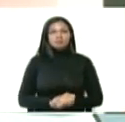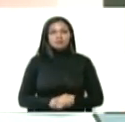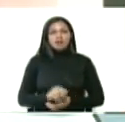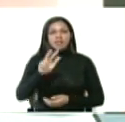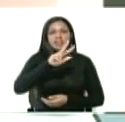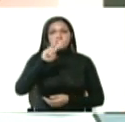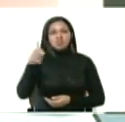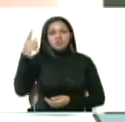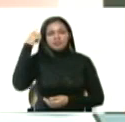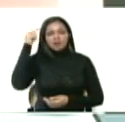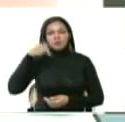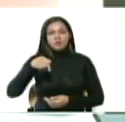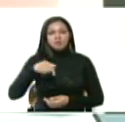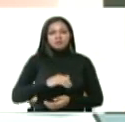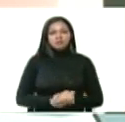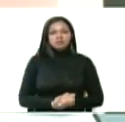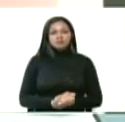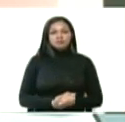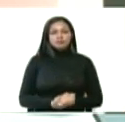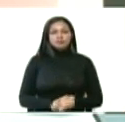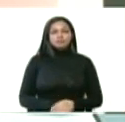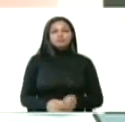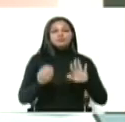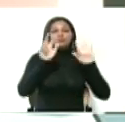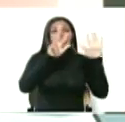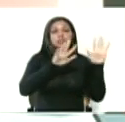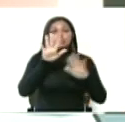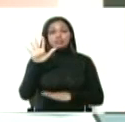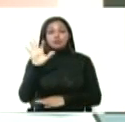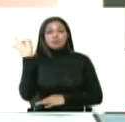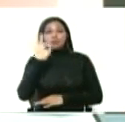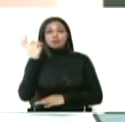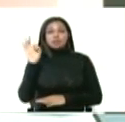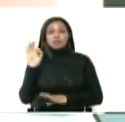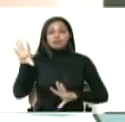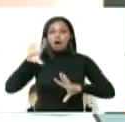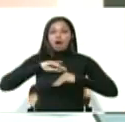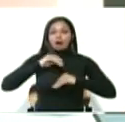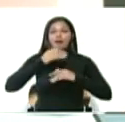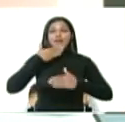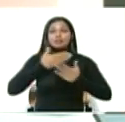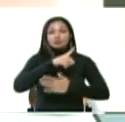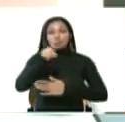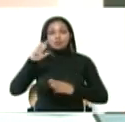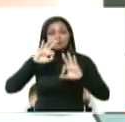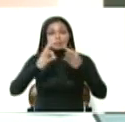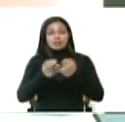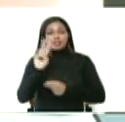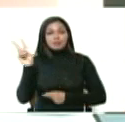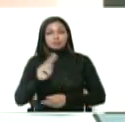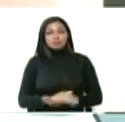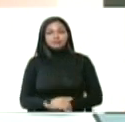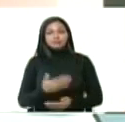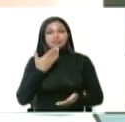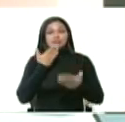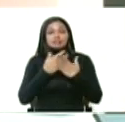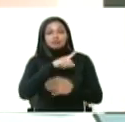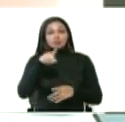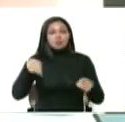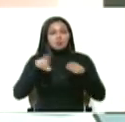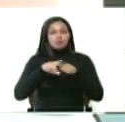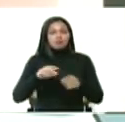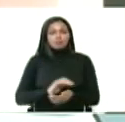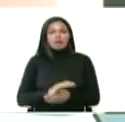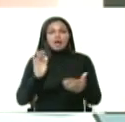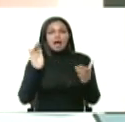32 días. Un 85% de acatamiento gracias a usted, familia de Venezuela, a ustedes,